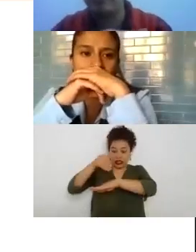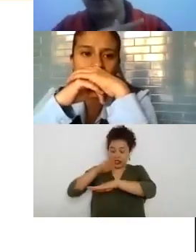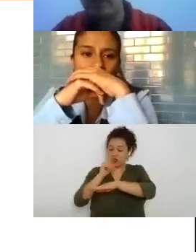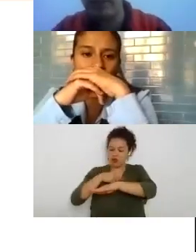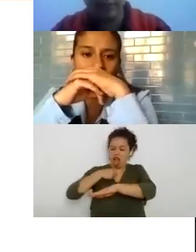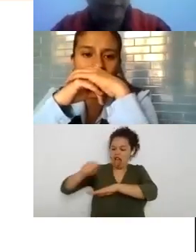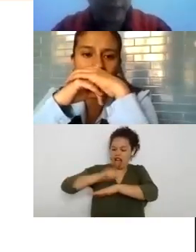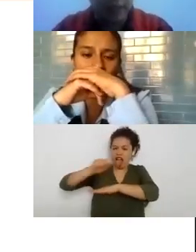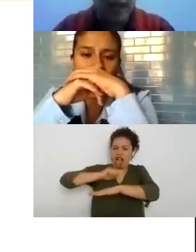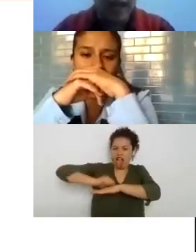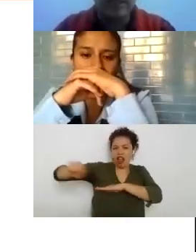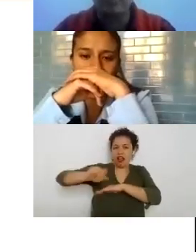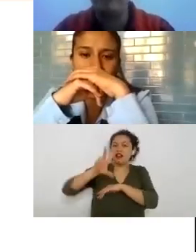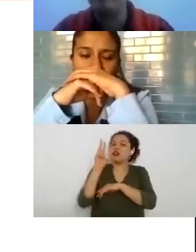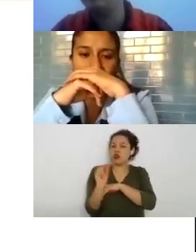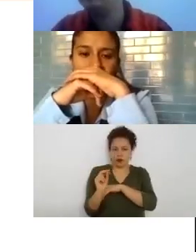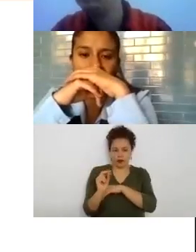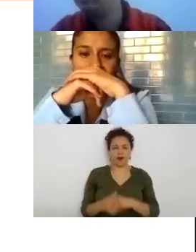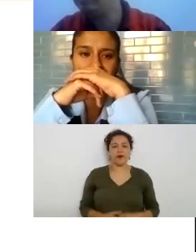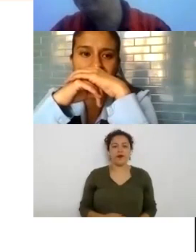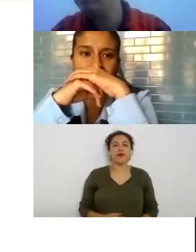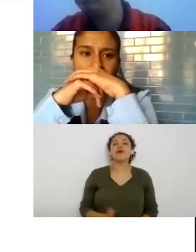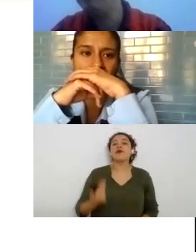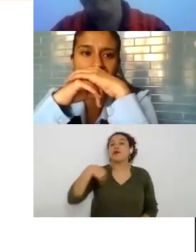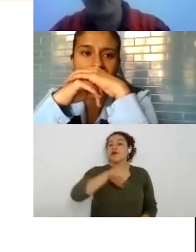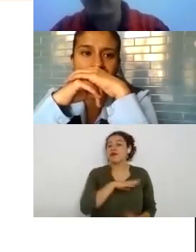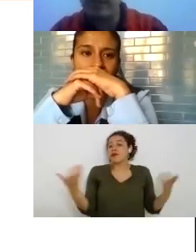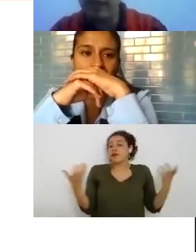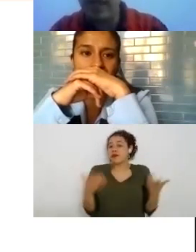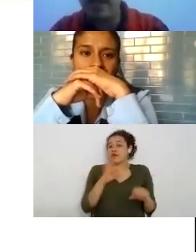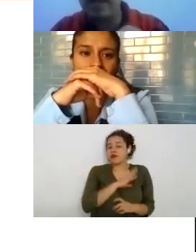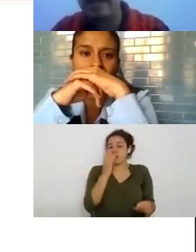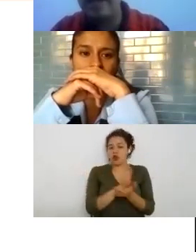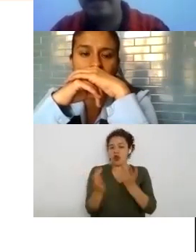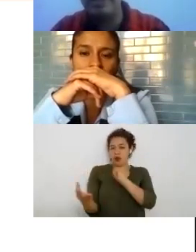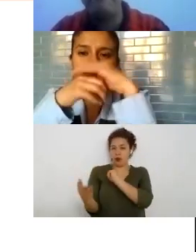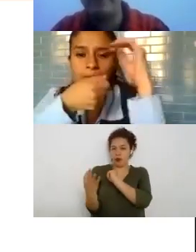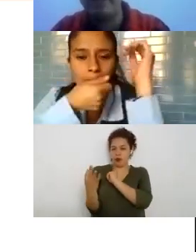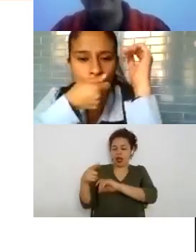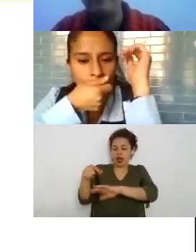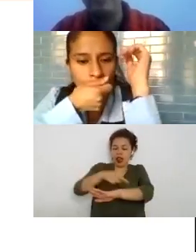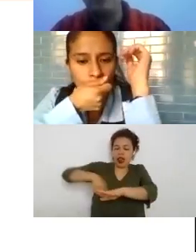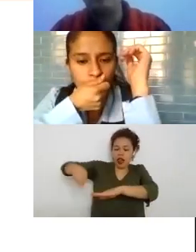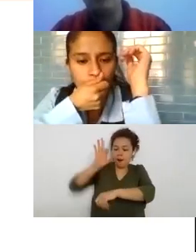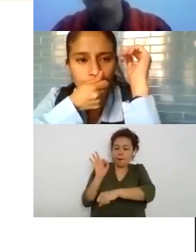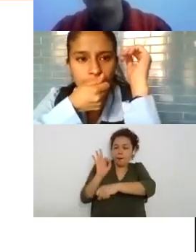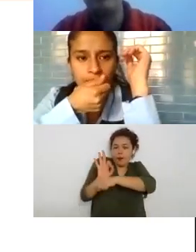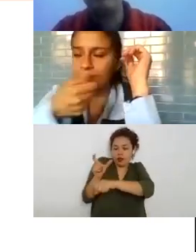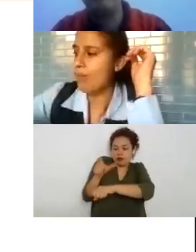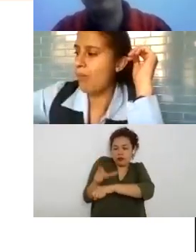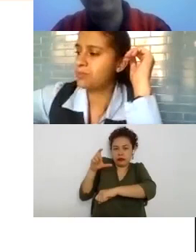retirar forzosamente. Aquí lo que podremos hacer es simplemente proteger el área afectada.